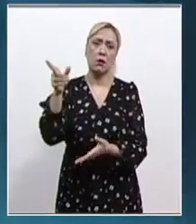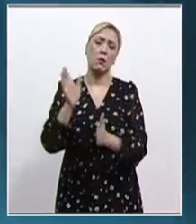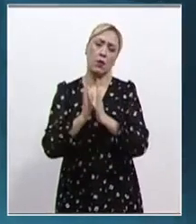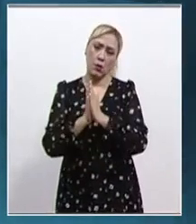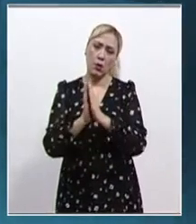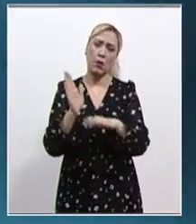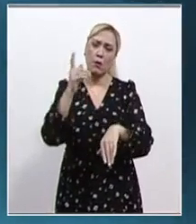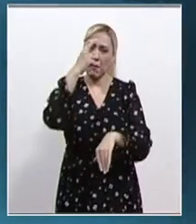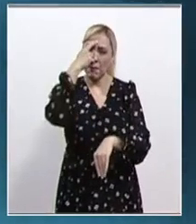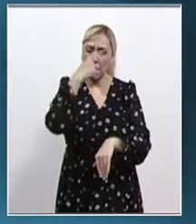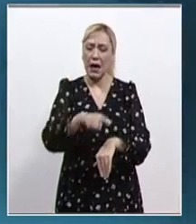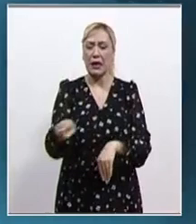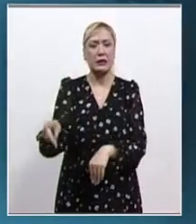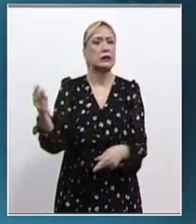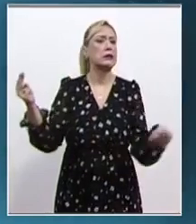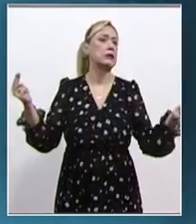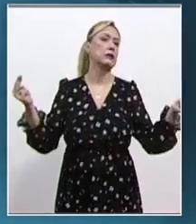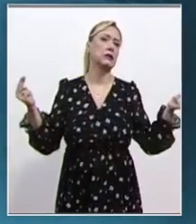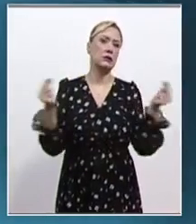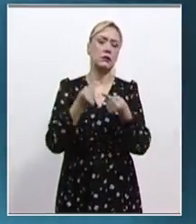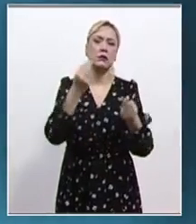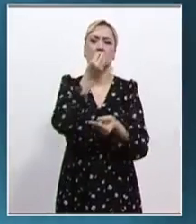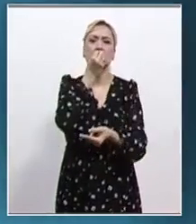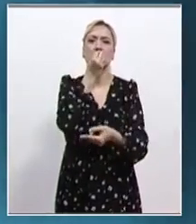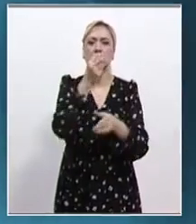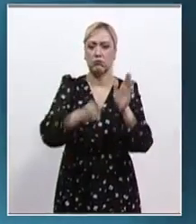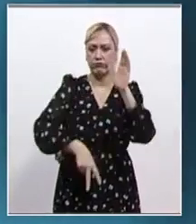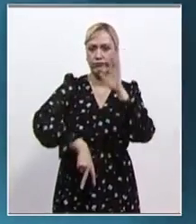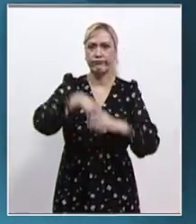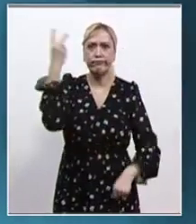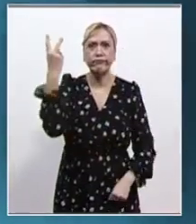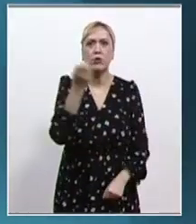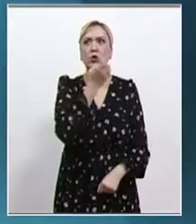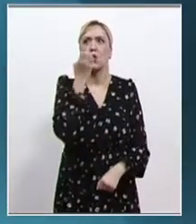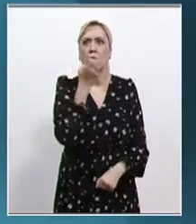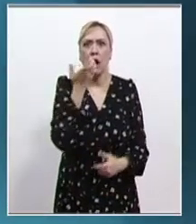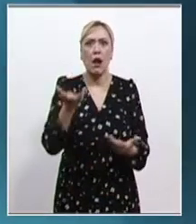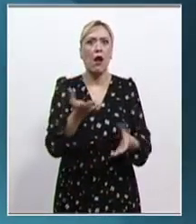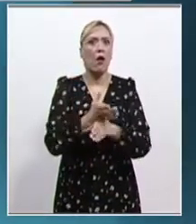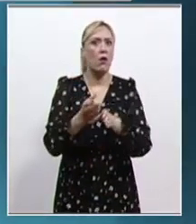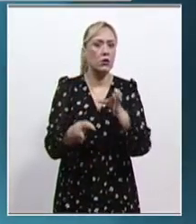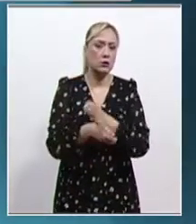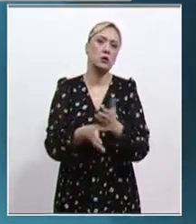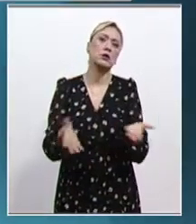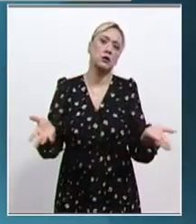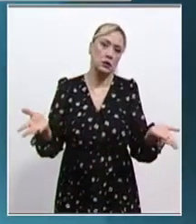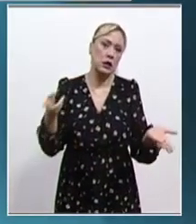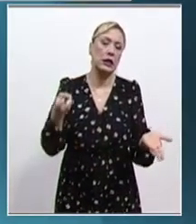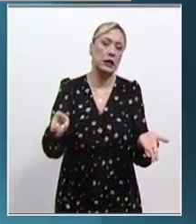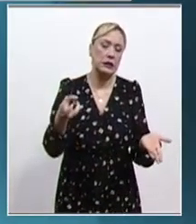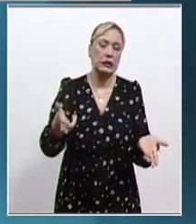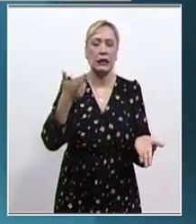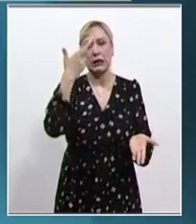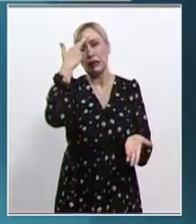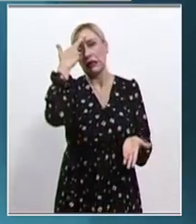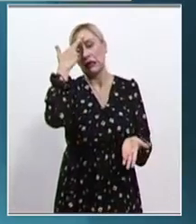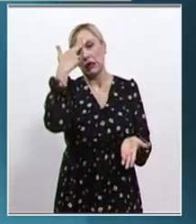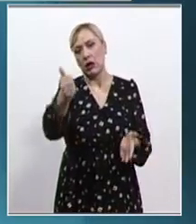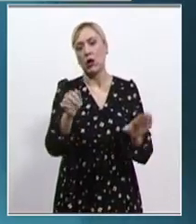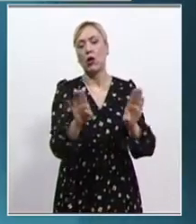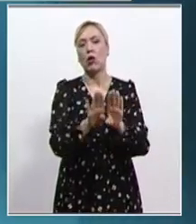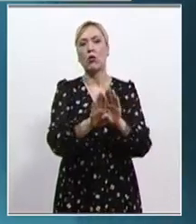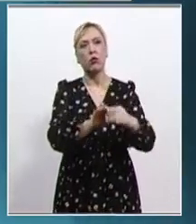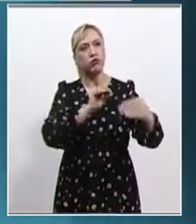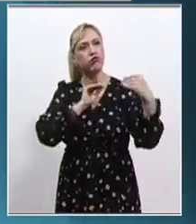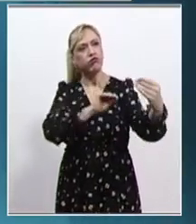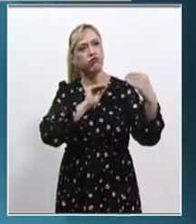su necesidad y que se cumplan los requisitos indispensables para su emisión, por tratarse de un proceso inquisitivo y de litis abierta en